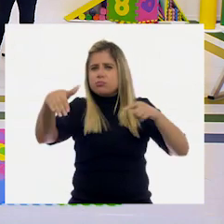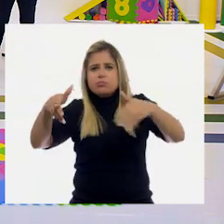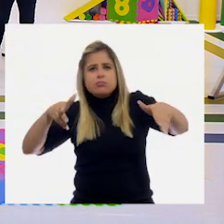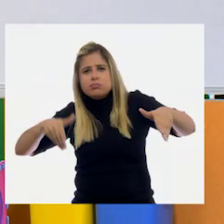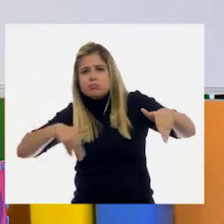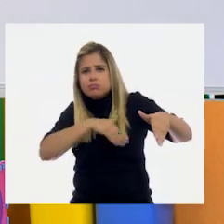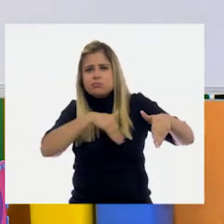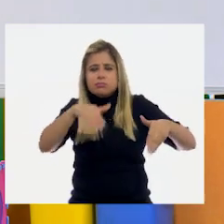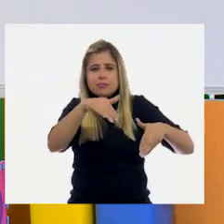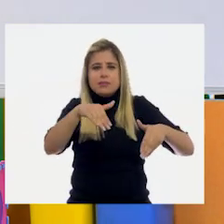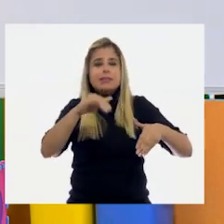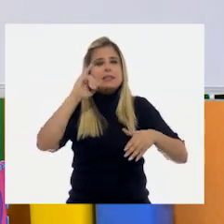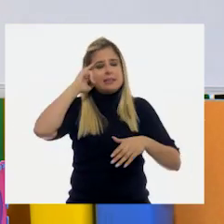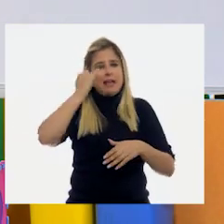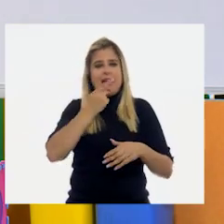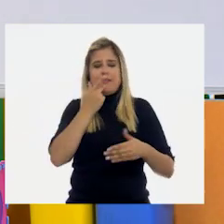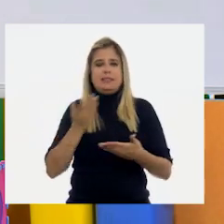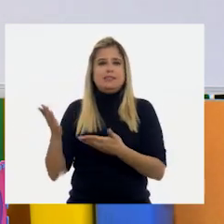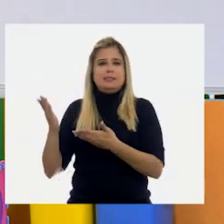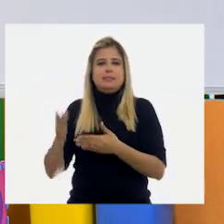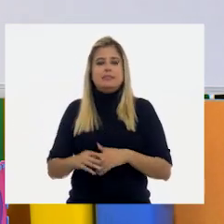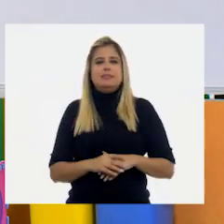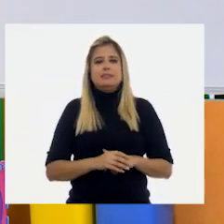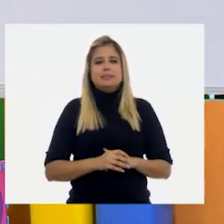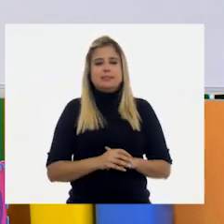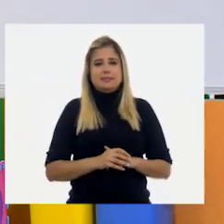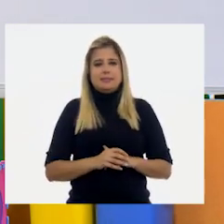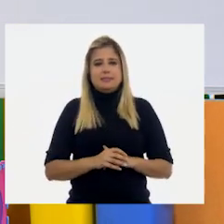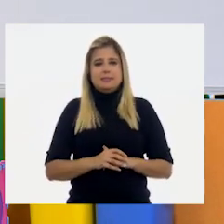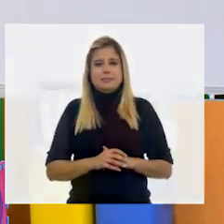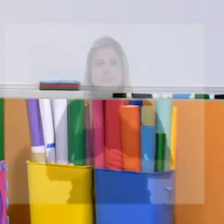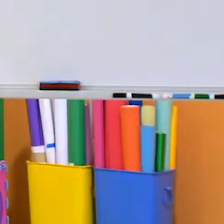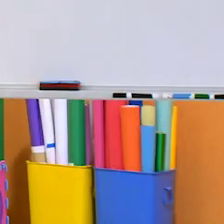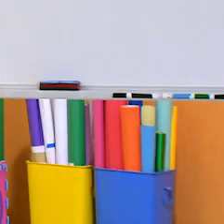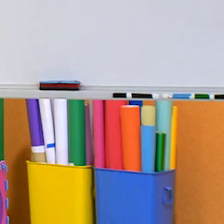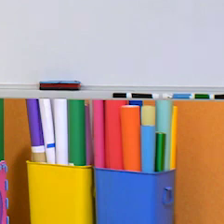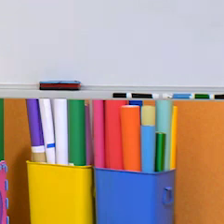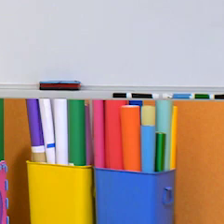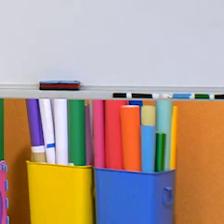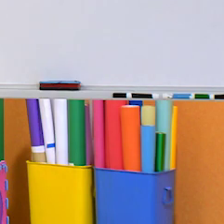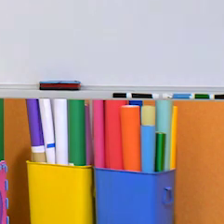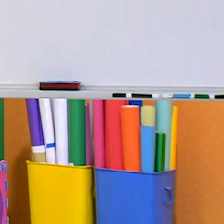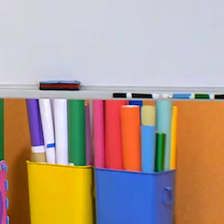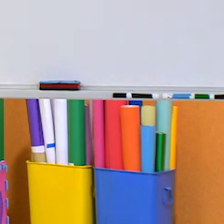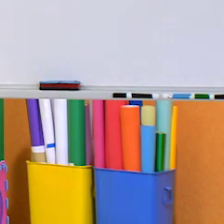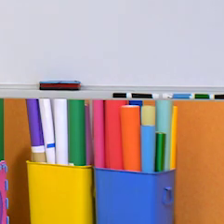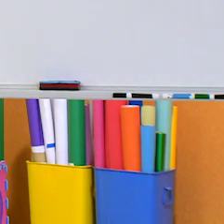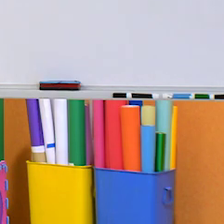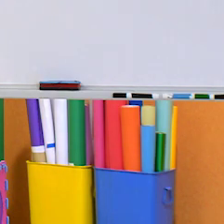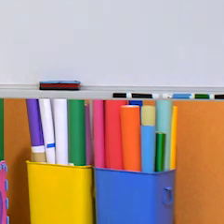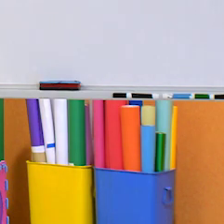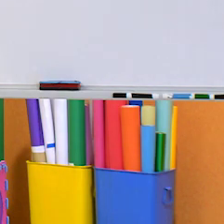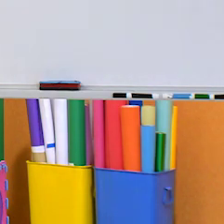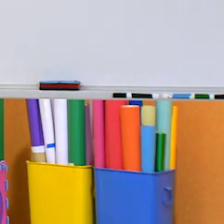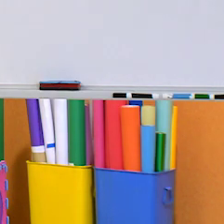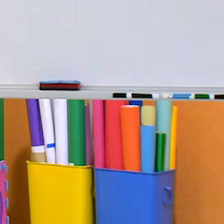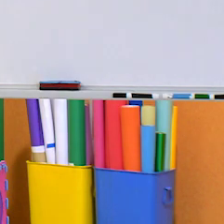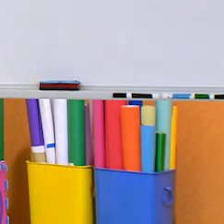nun tu na tutua na shahinu yo na niñu na nu nu fresno y nu nu San